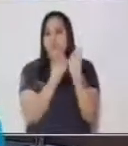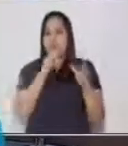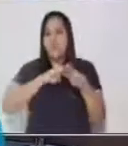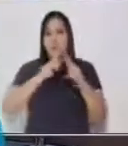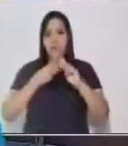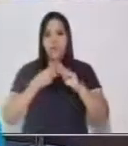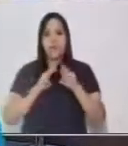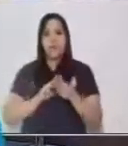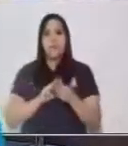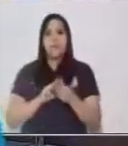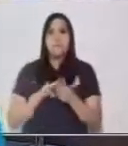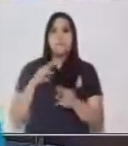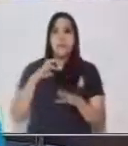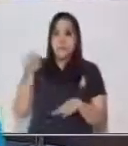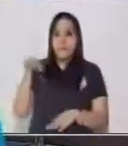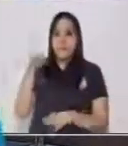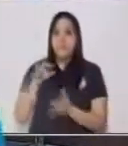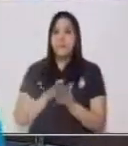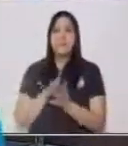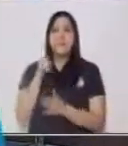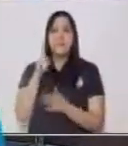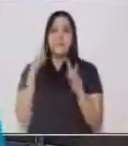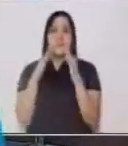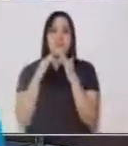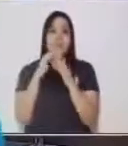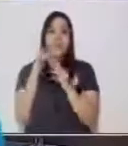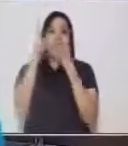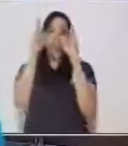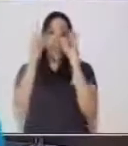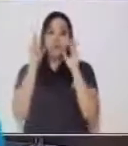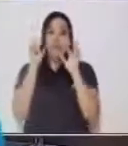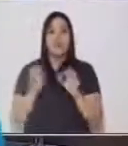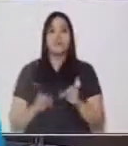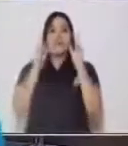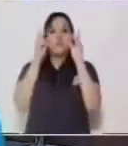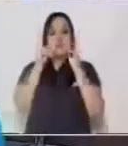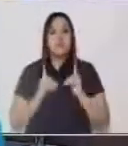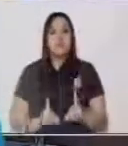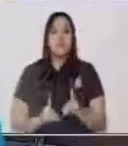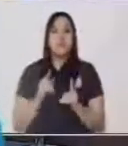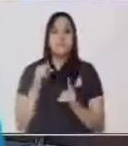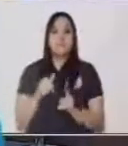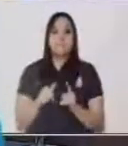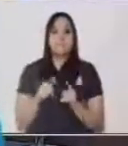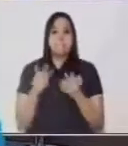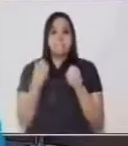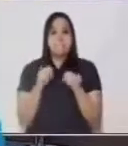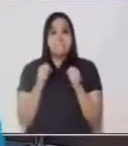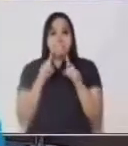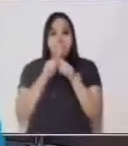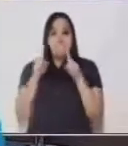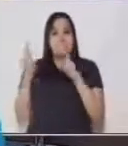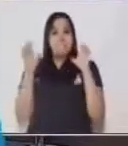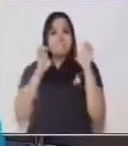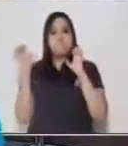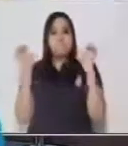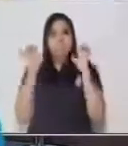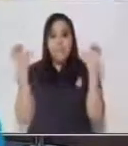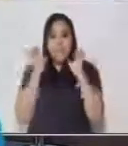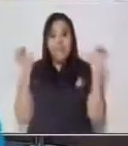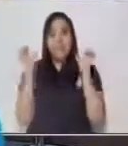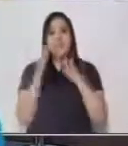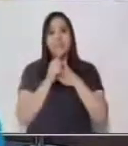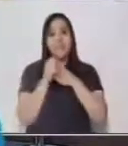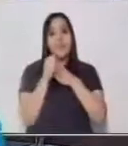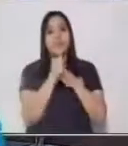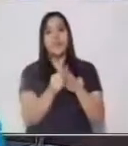Si en casa hay alguna persona con discapacidad, este tema le ayudará a ejercitar las habilidades y destrezas como la atención,